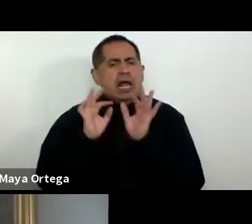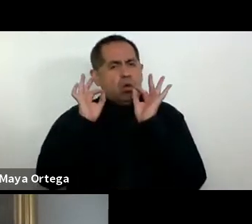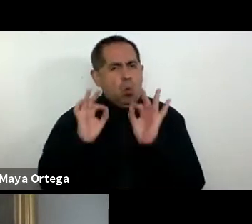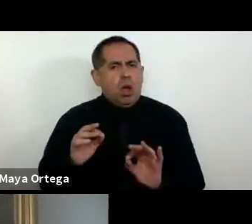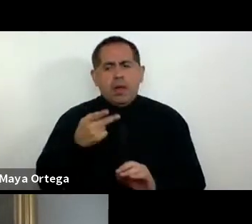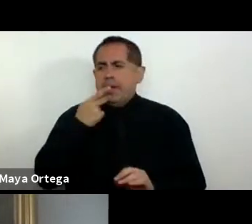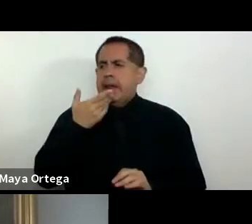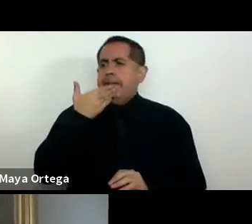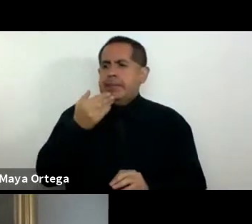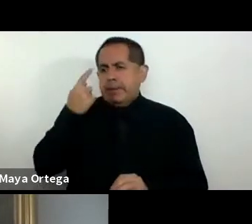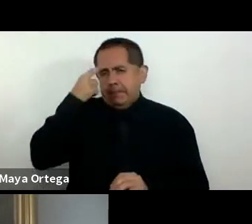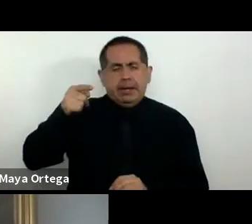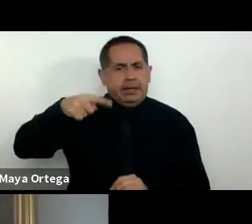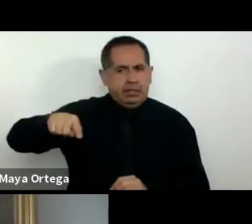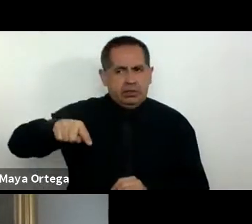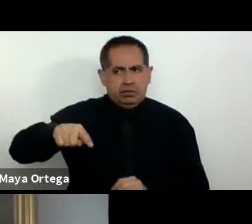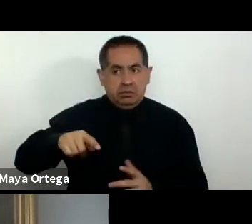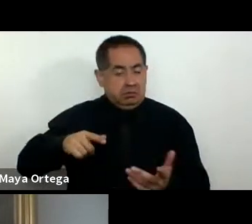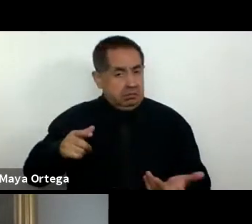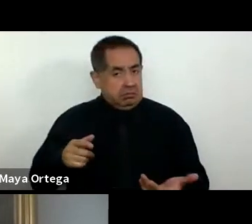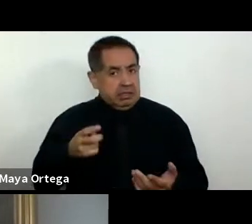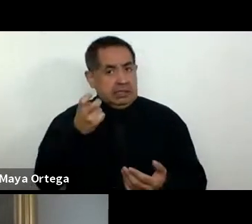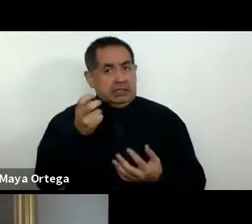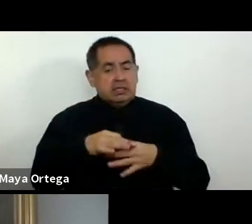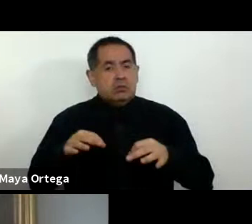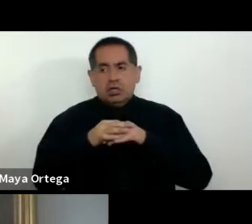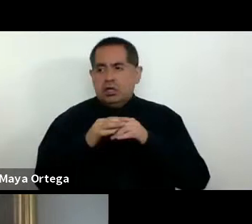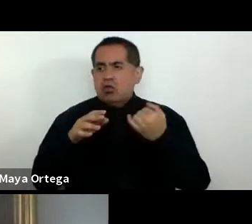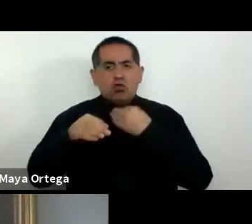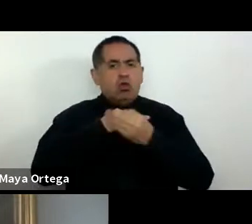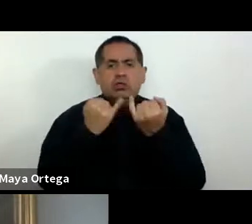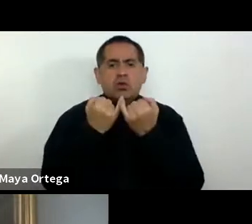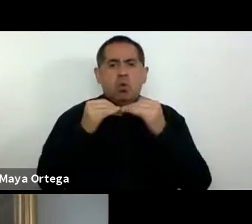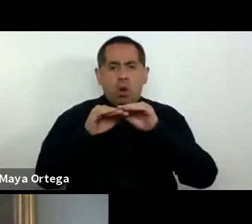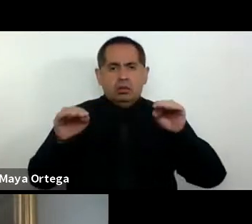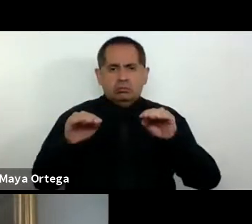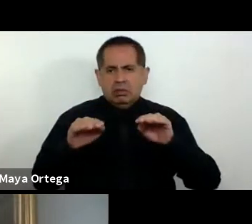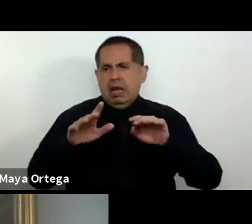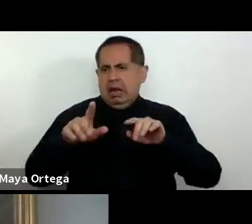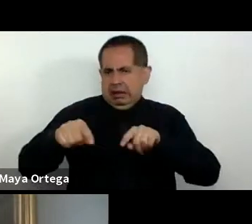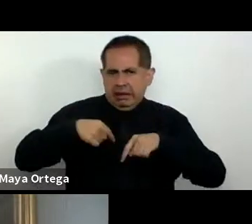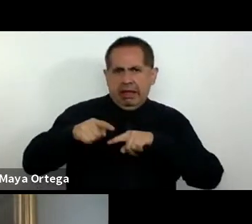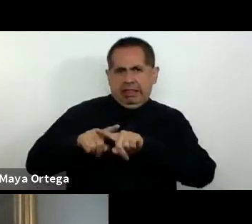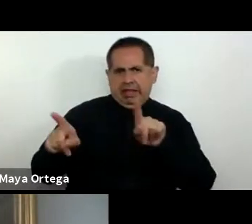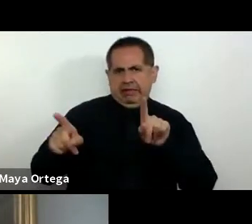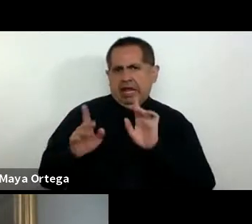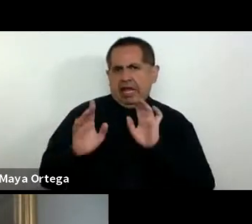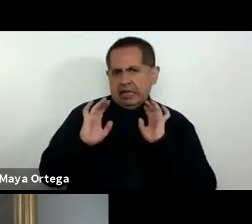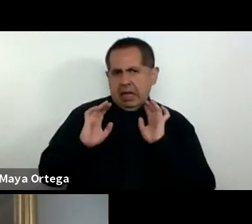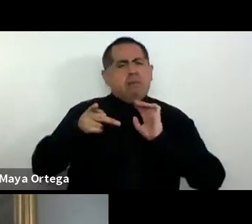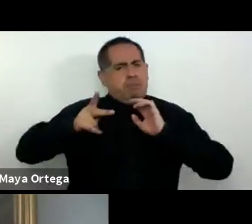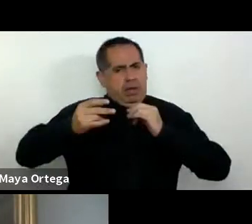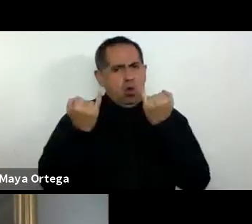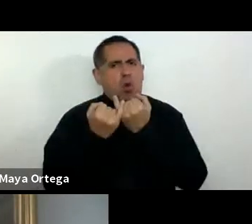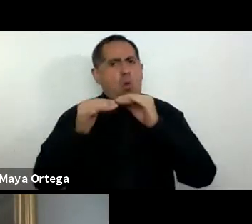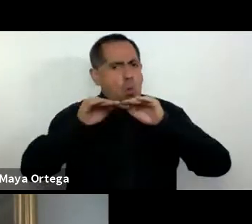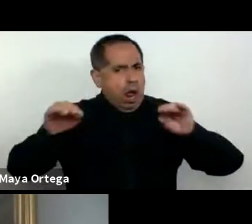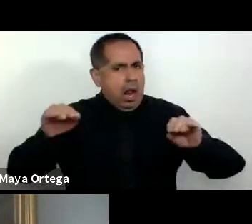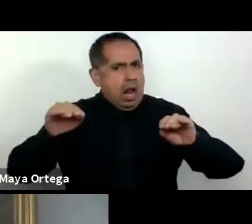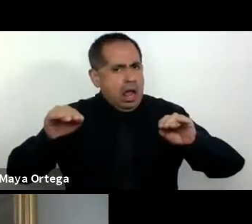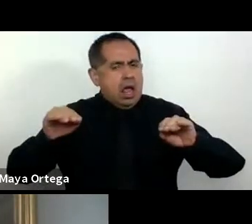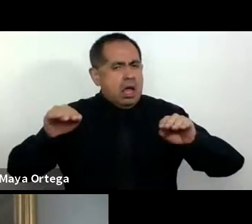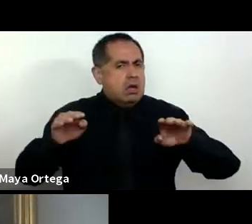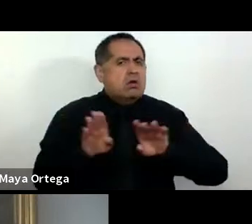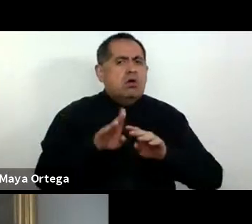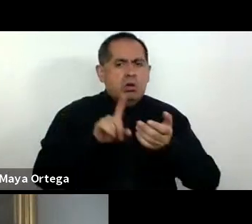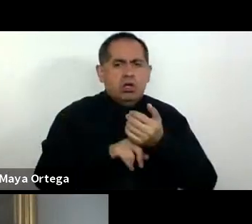Sin embargo, aceptarnos como iguales, aún con nuestras diferencias, requiere aceptarnos como